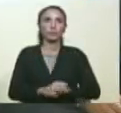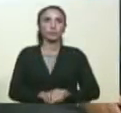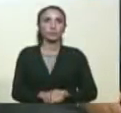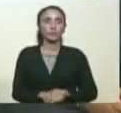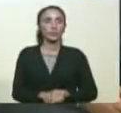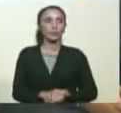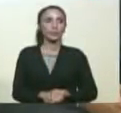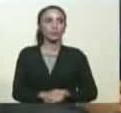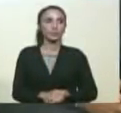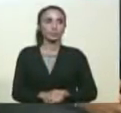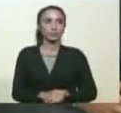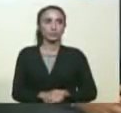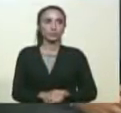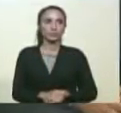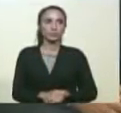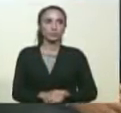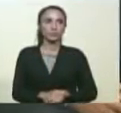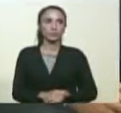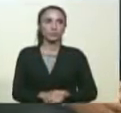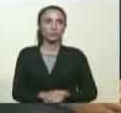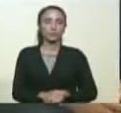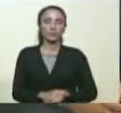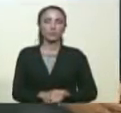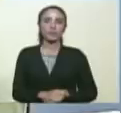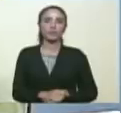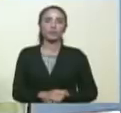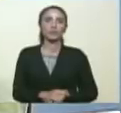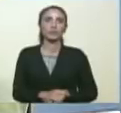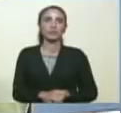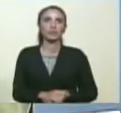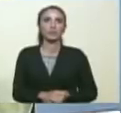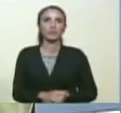chocolatina, sabrosa esa que... Ahí está.